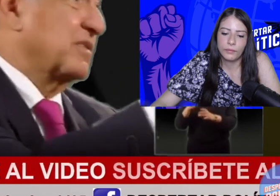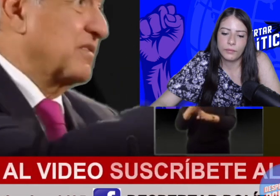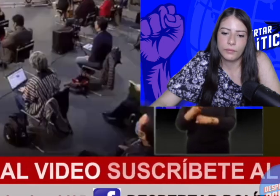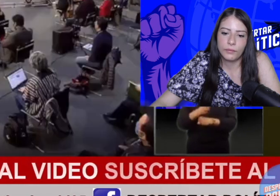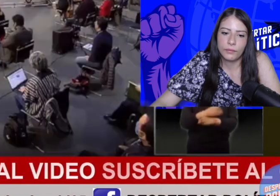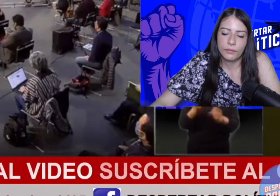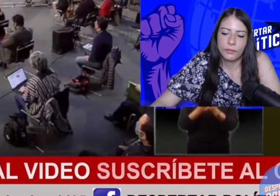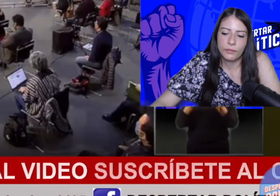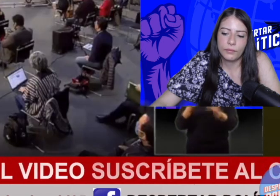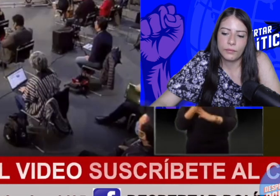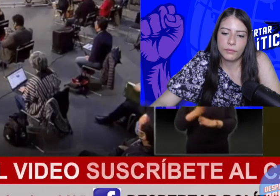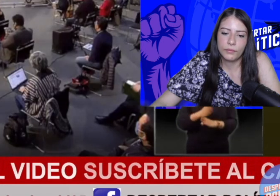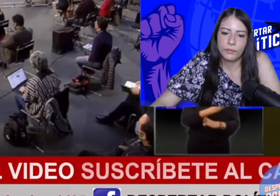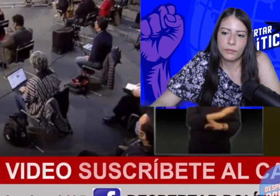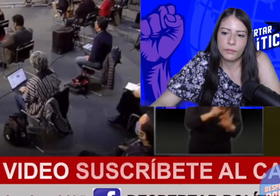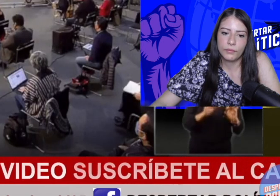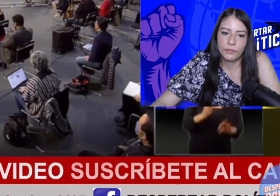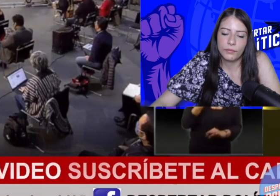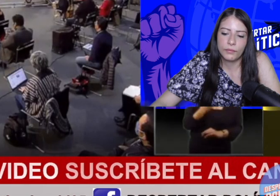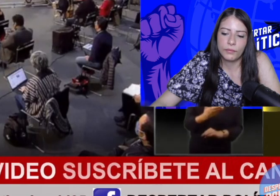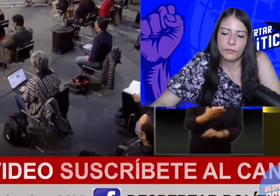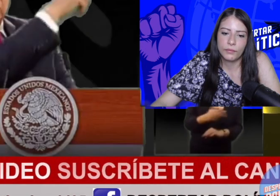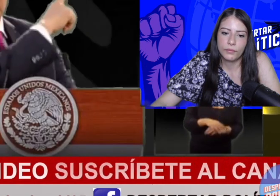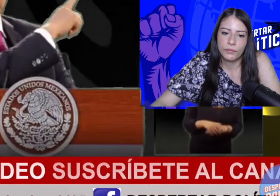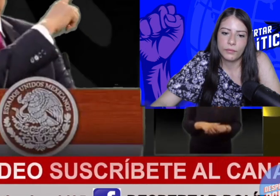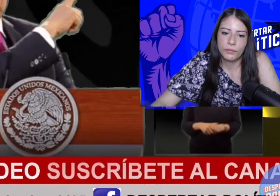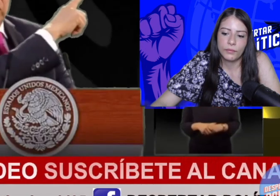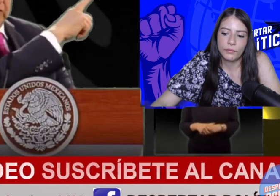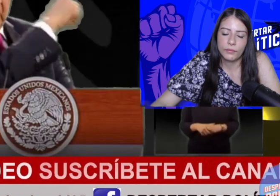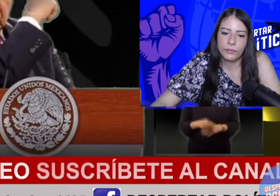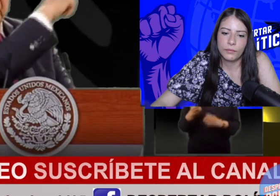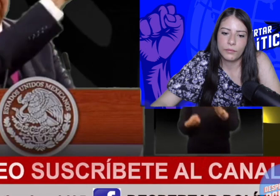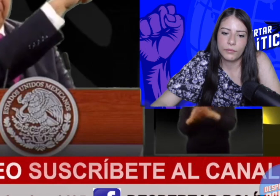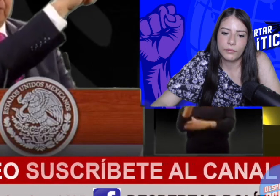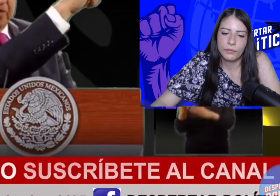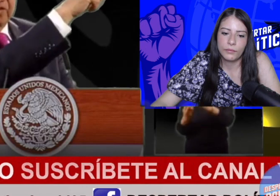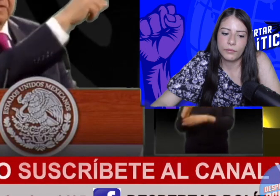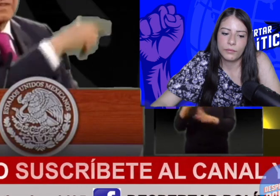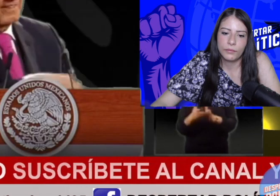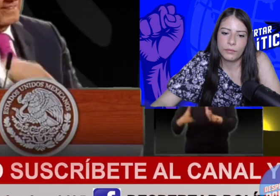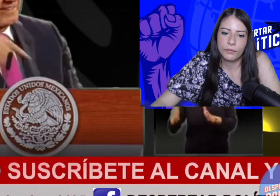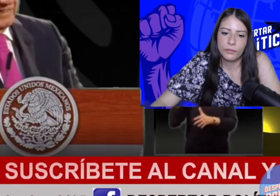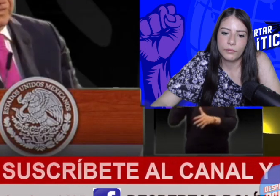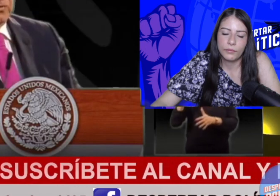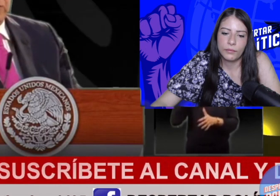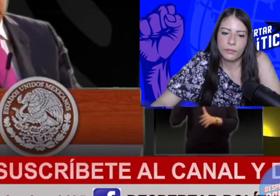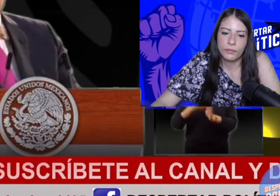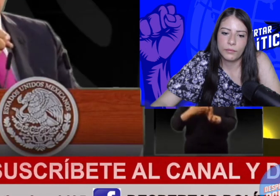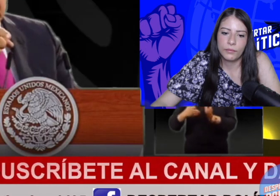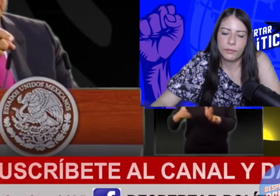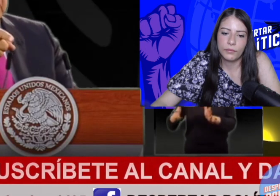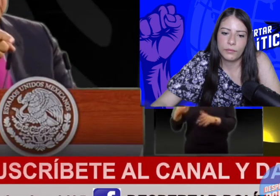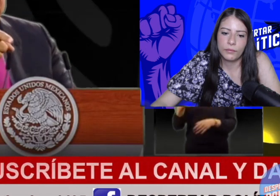llegando, pues apenas están demostrando, pero los que ya vienen de tiempo atrás, esos